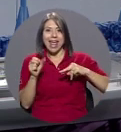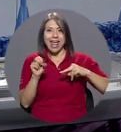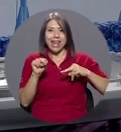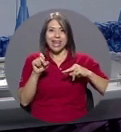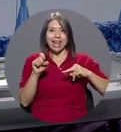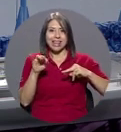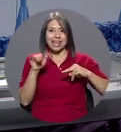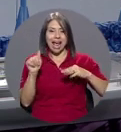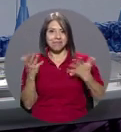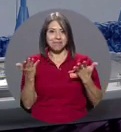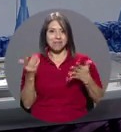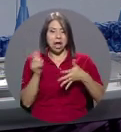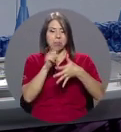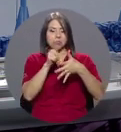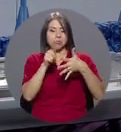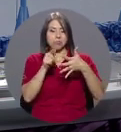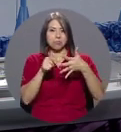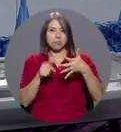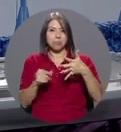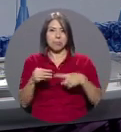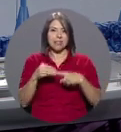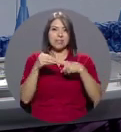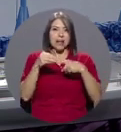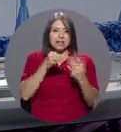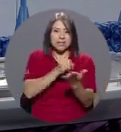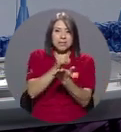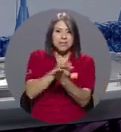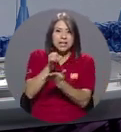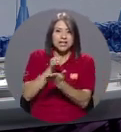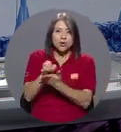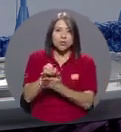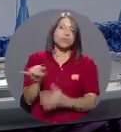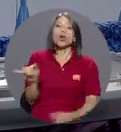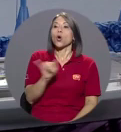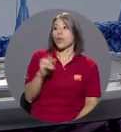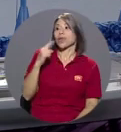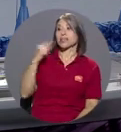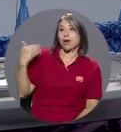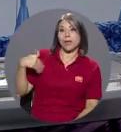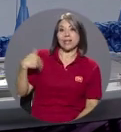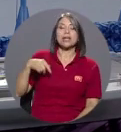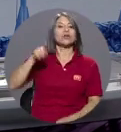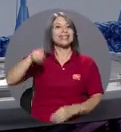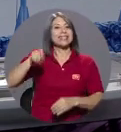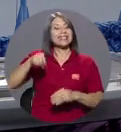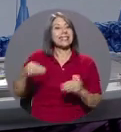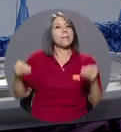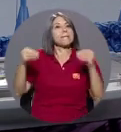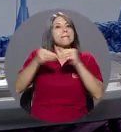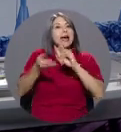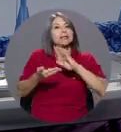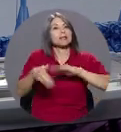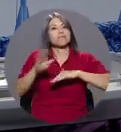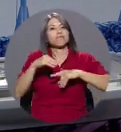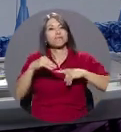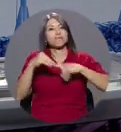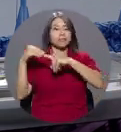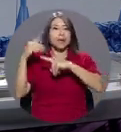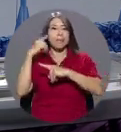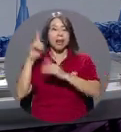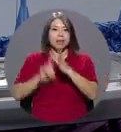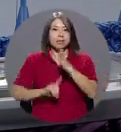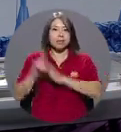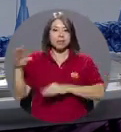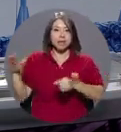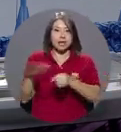también. Yo diría que esas son las principales líneas que tenemos. Como decía el compañero, se requieren más expertos para un claro.